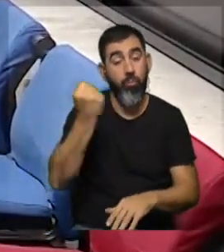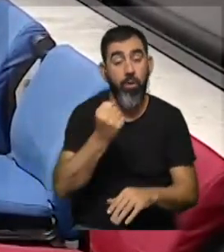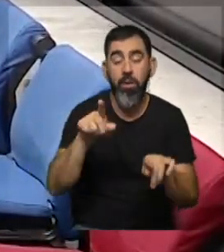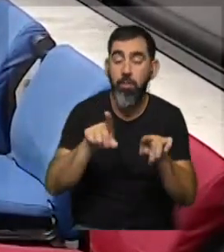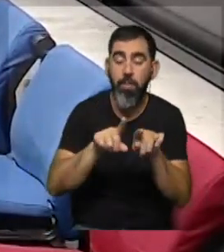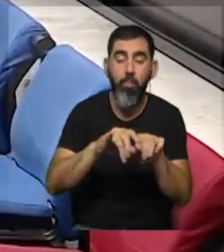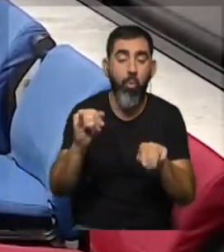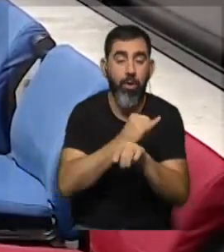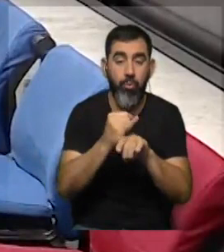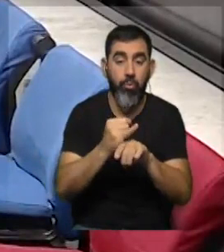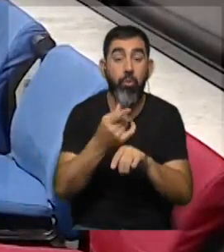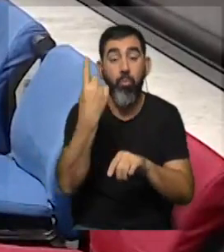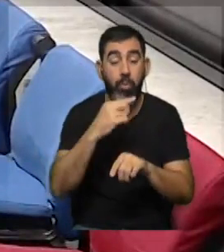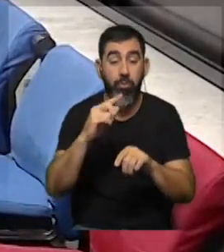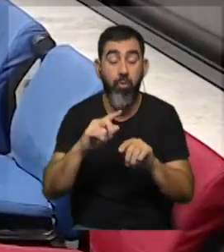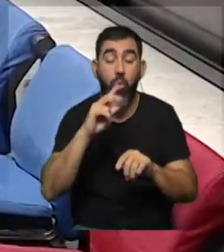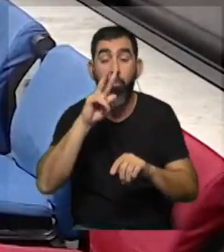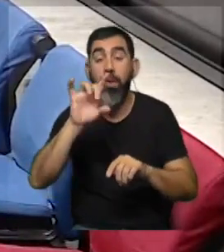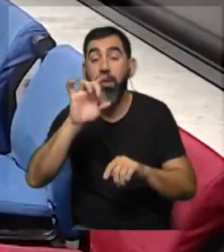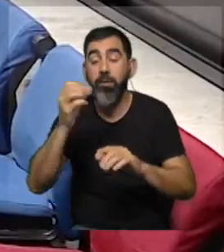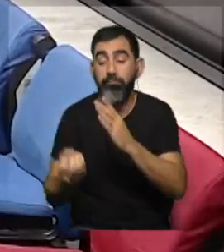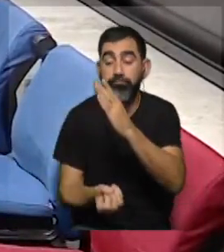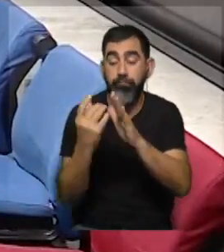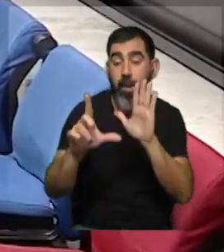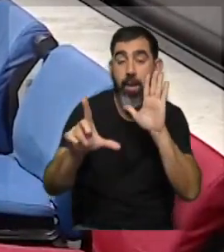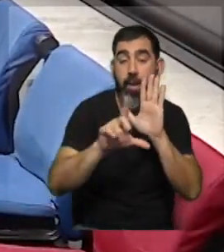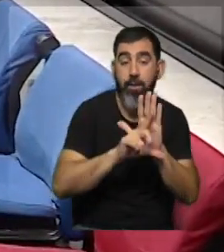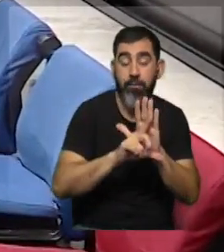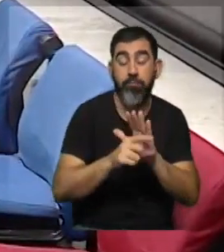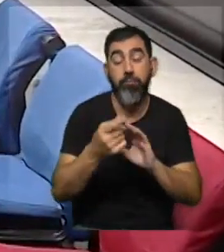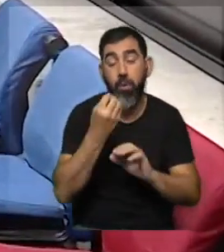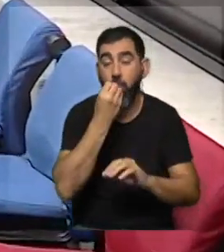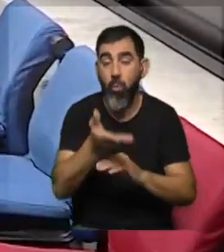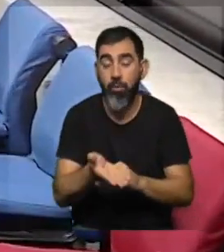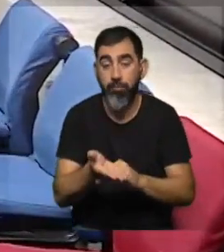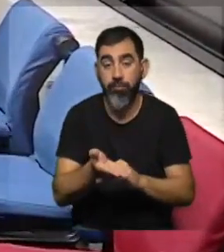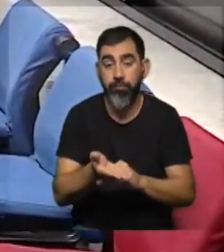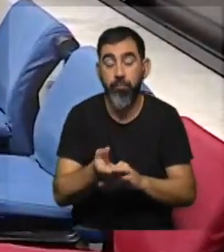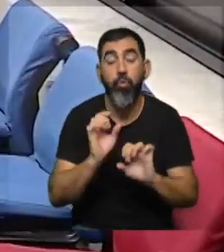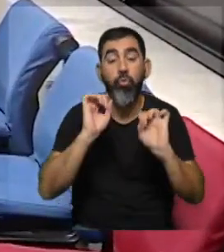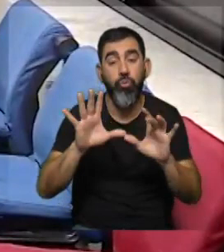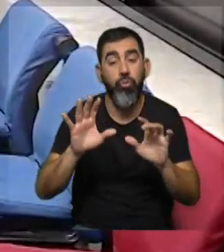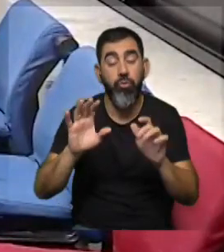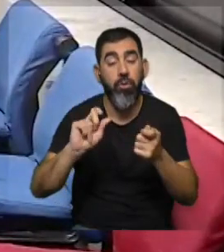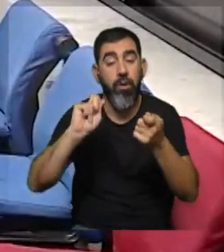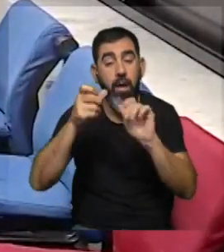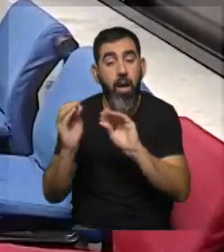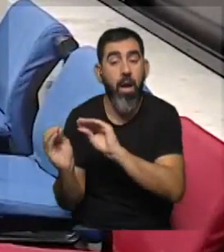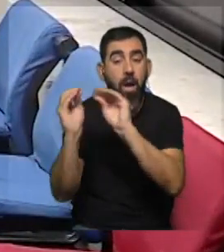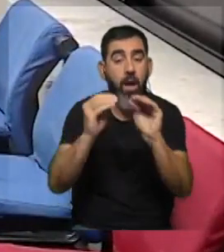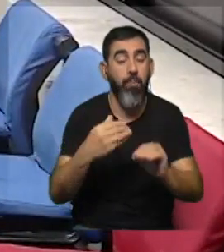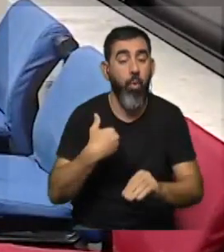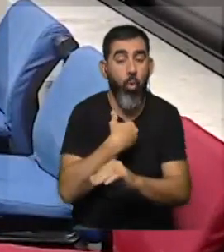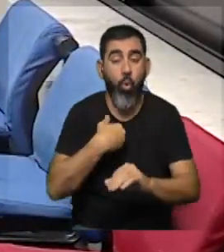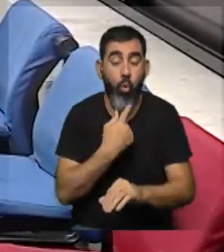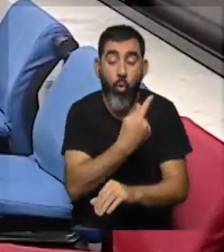una misma instituto por algo legislador en 2015 quería esta ley y nos parece oportuno poder Es simplemente traspasar lo